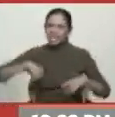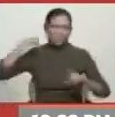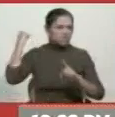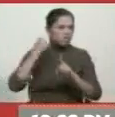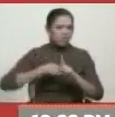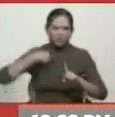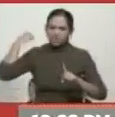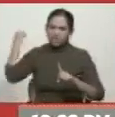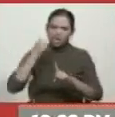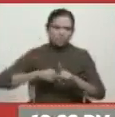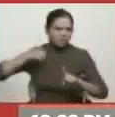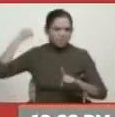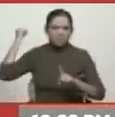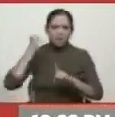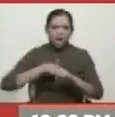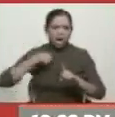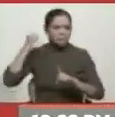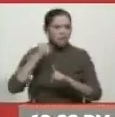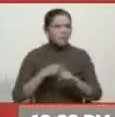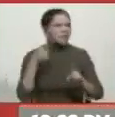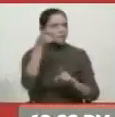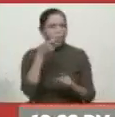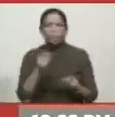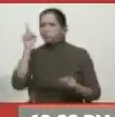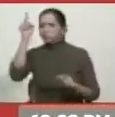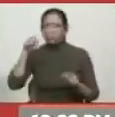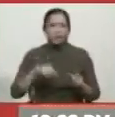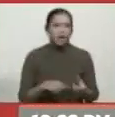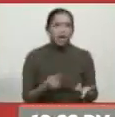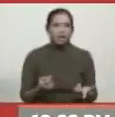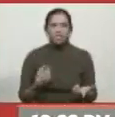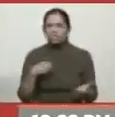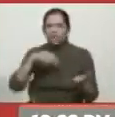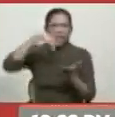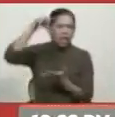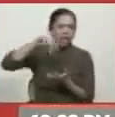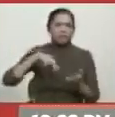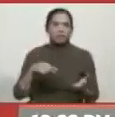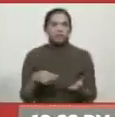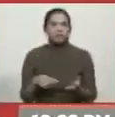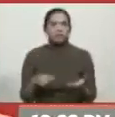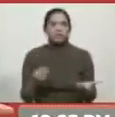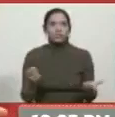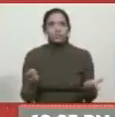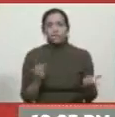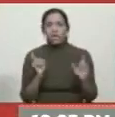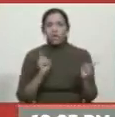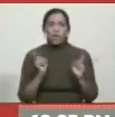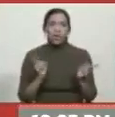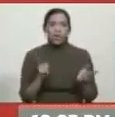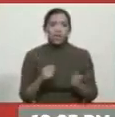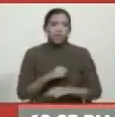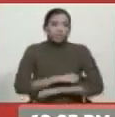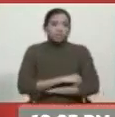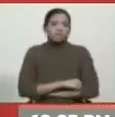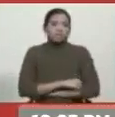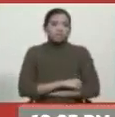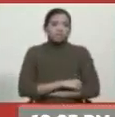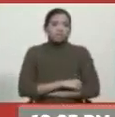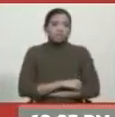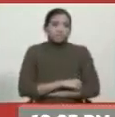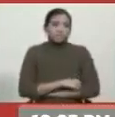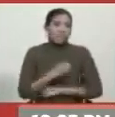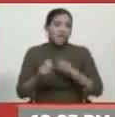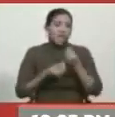la palabra, para allá y para acá, y busco y subo y bajo, y vengo escalera y tal, no sé qué, y hay veces que tú dices, bueno, y fulano, y